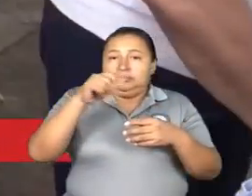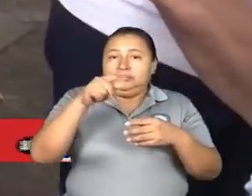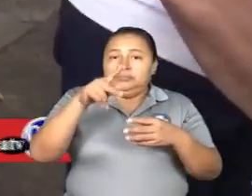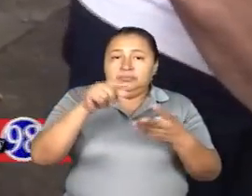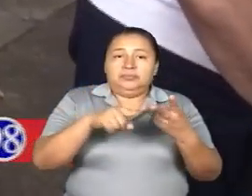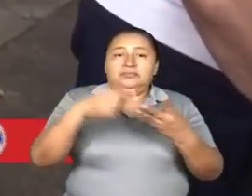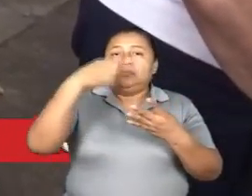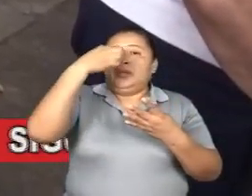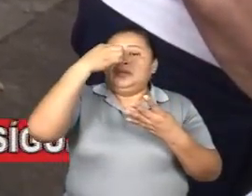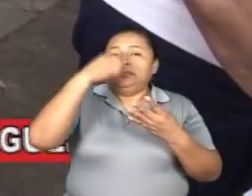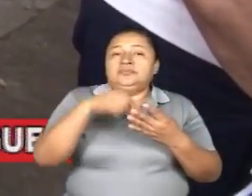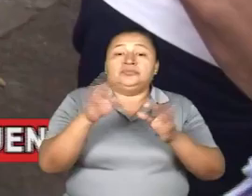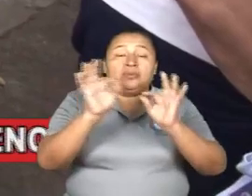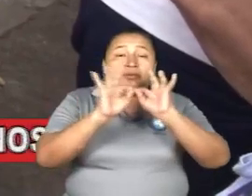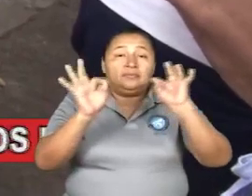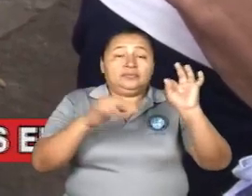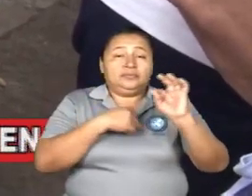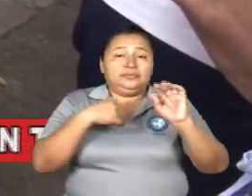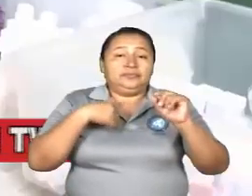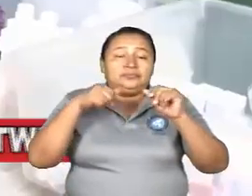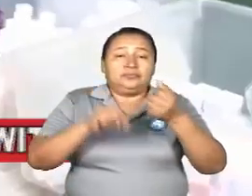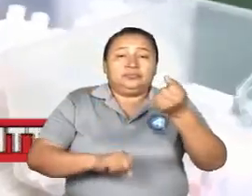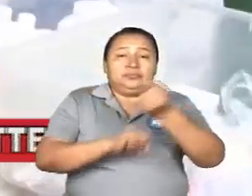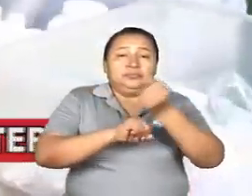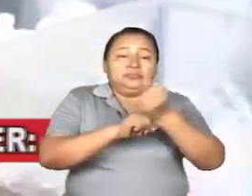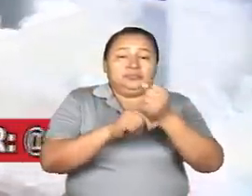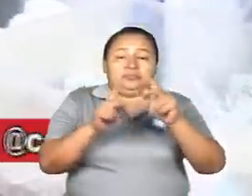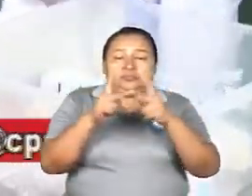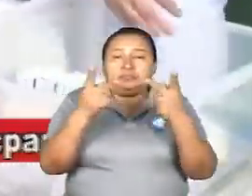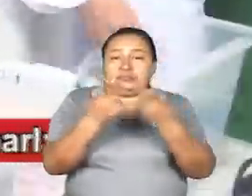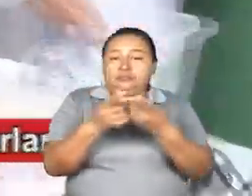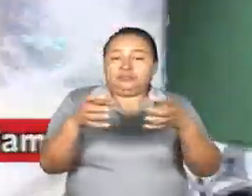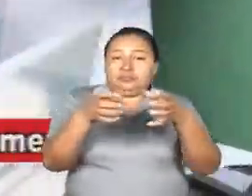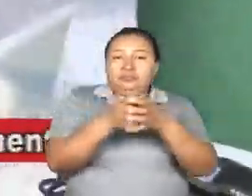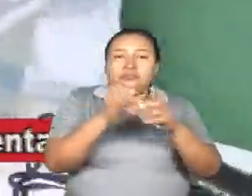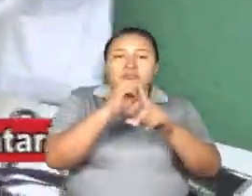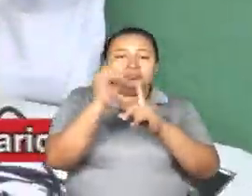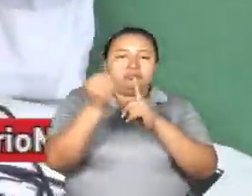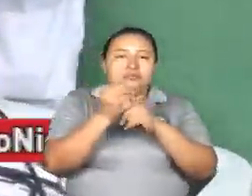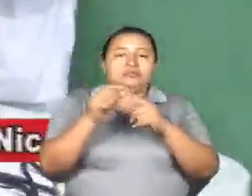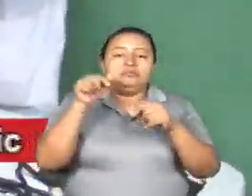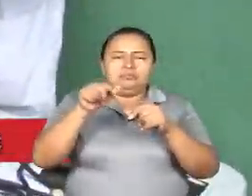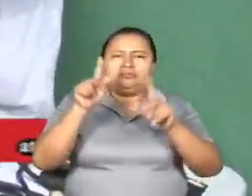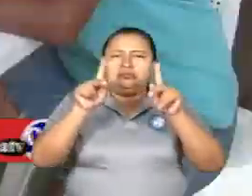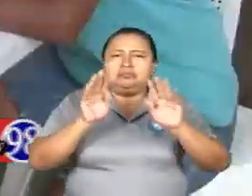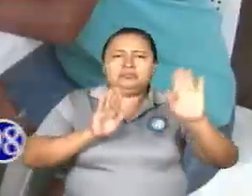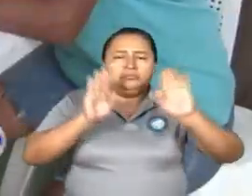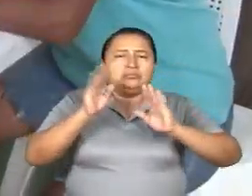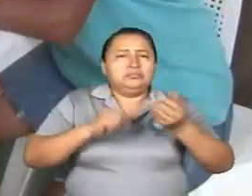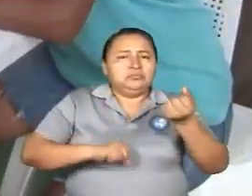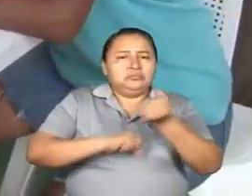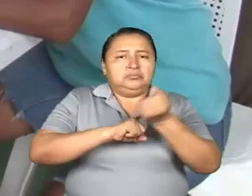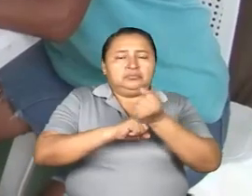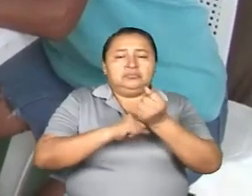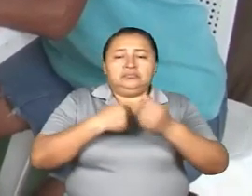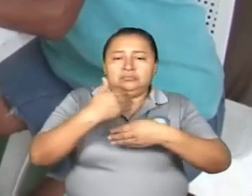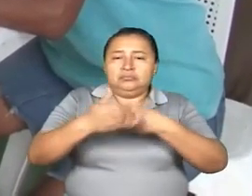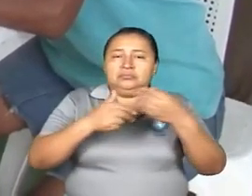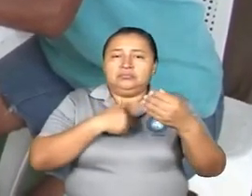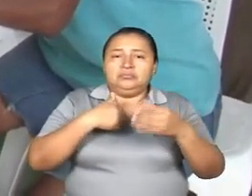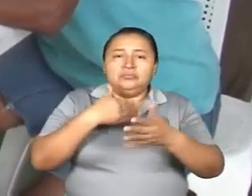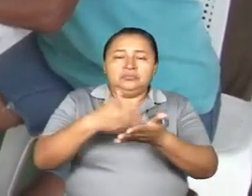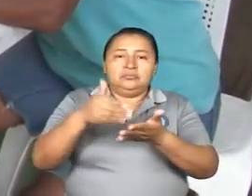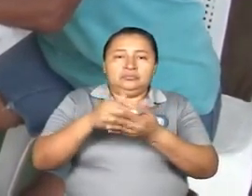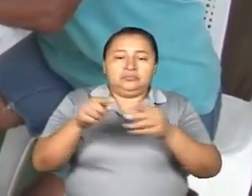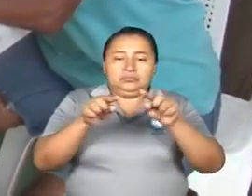vacunas. La feria se realizó con el apoyo de la comunidad organizada, quienes colaboraron en el desarrollo de la misma, facilitando